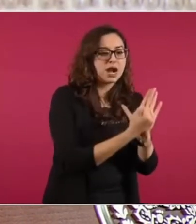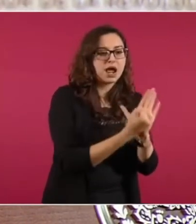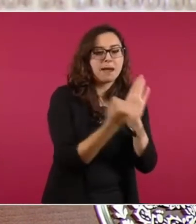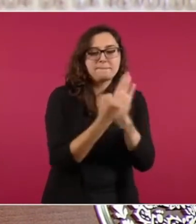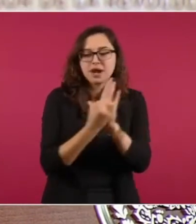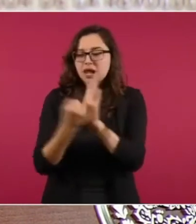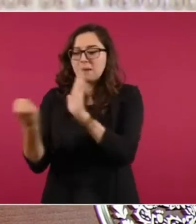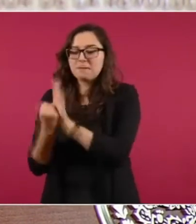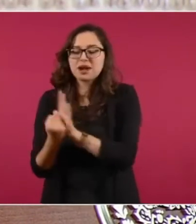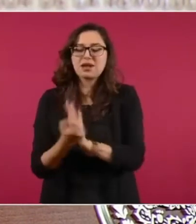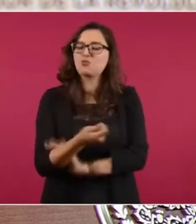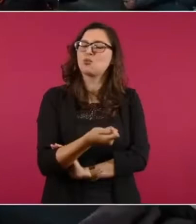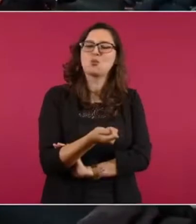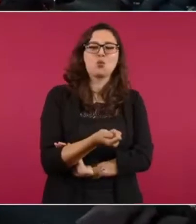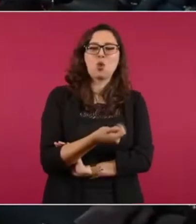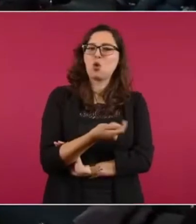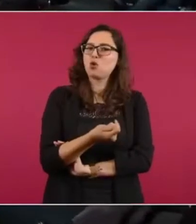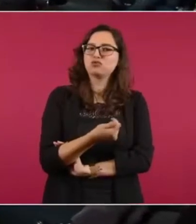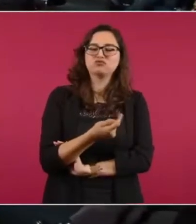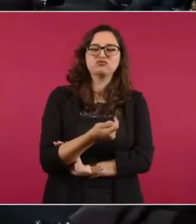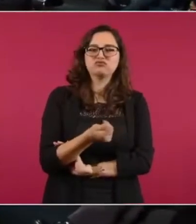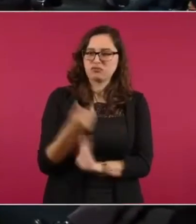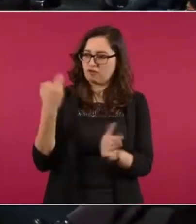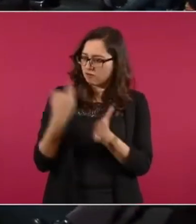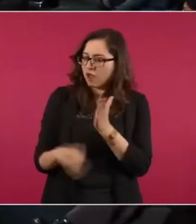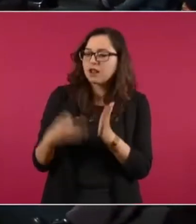En el primer